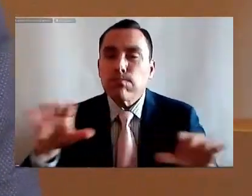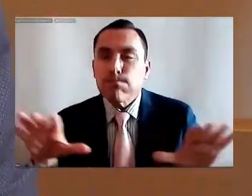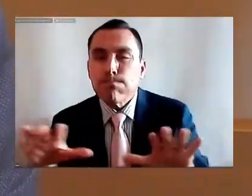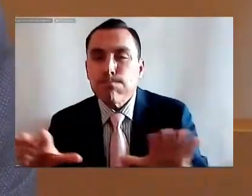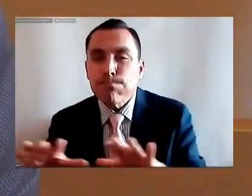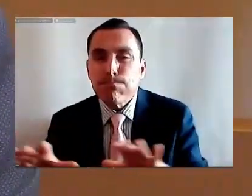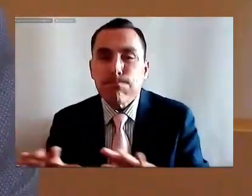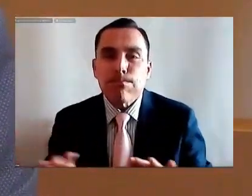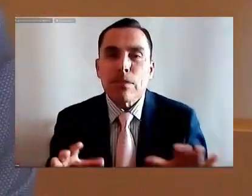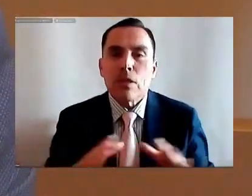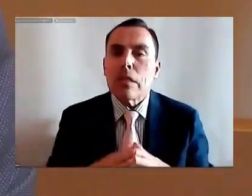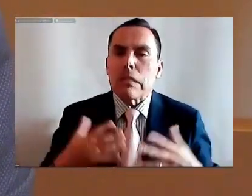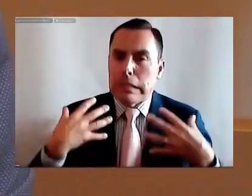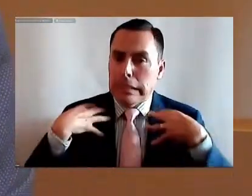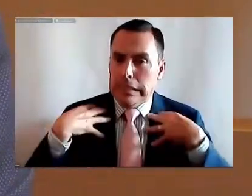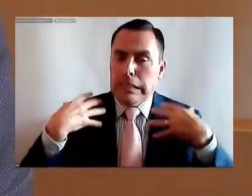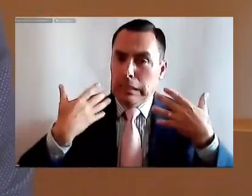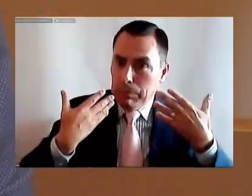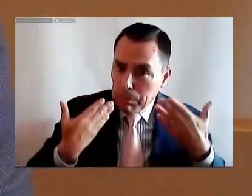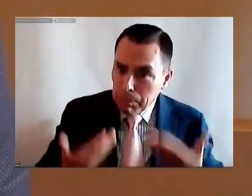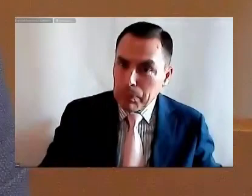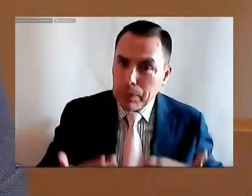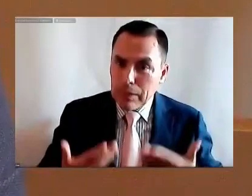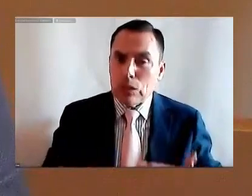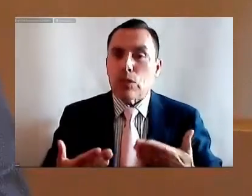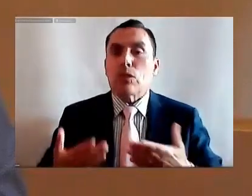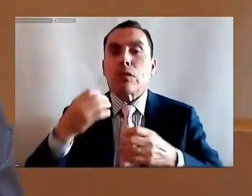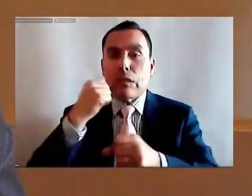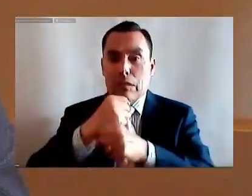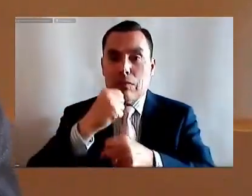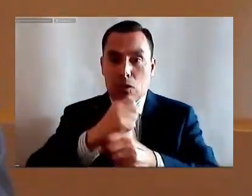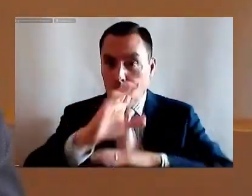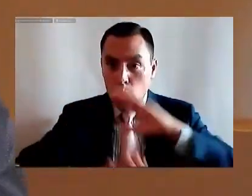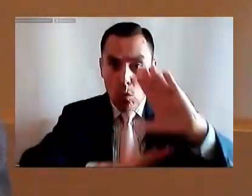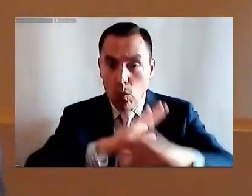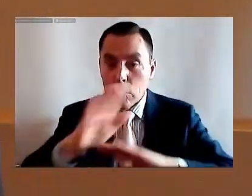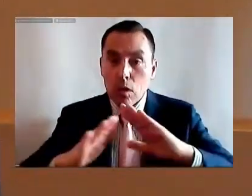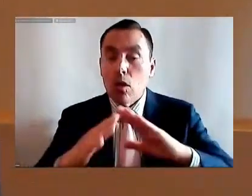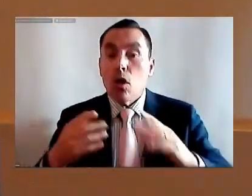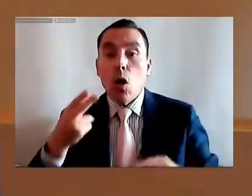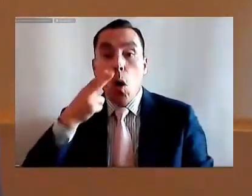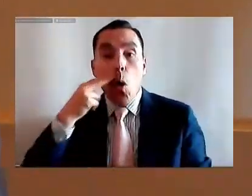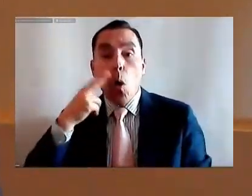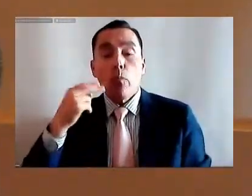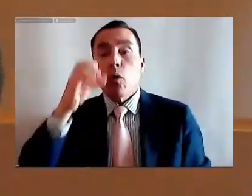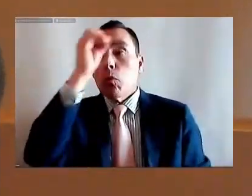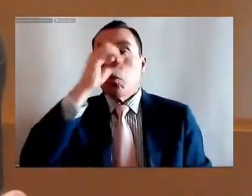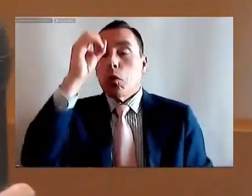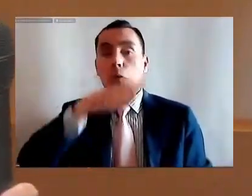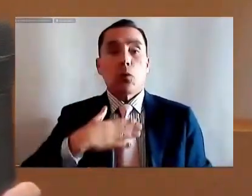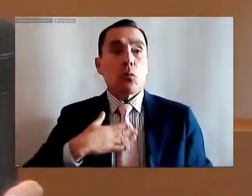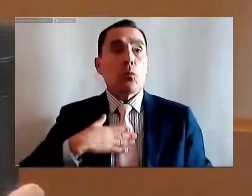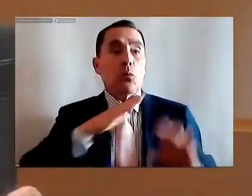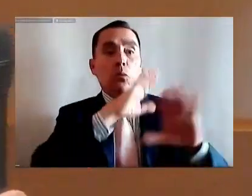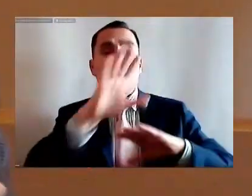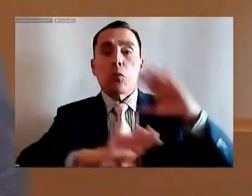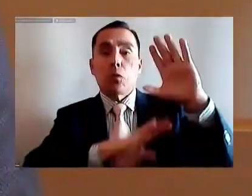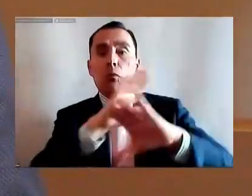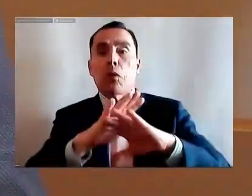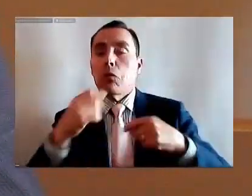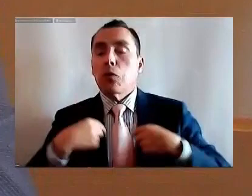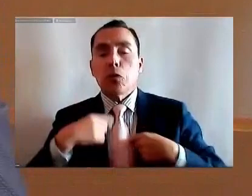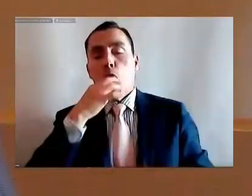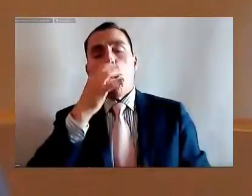el peso que tiene el trabajo de cuidado. Y que, claro, los hombres opinamos trabajo cuidado, pero generalmente no lo hacemos. Entonces, había